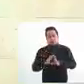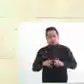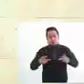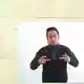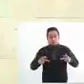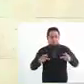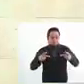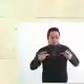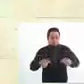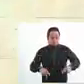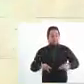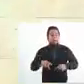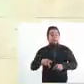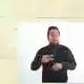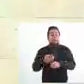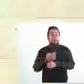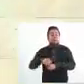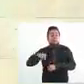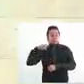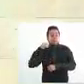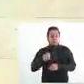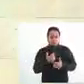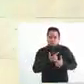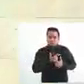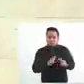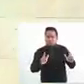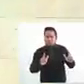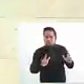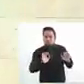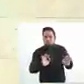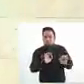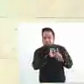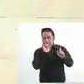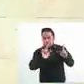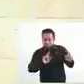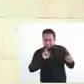un Estado libre y soberano, integrante de una nación.